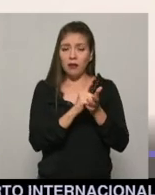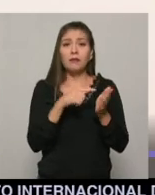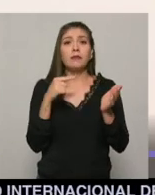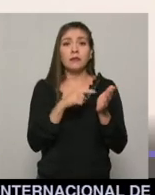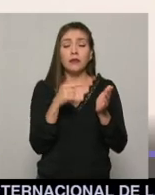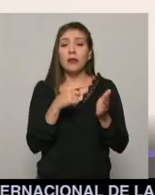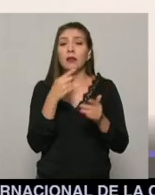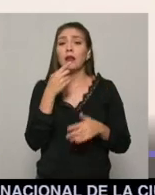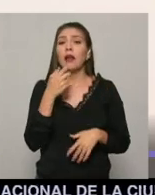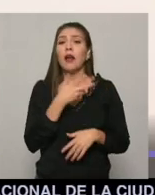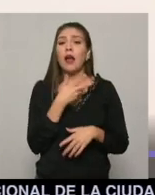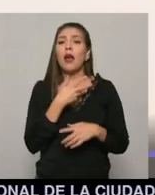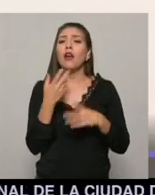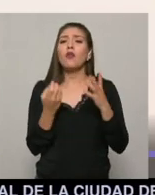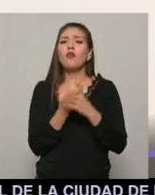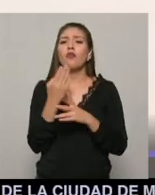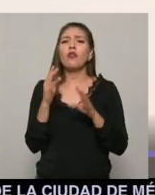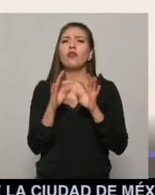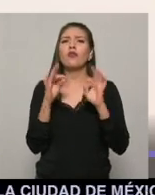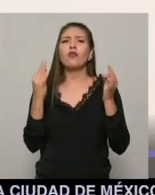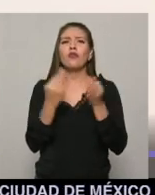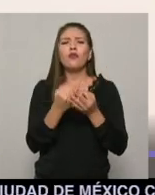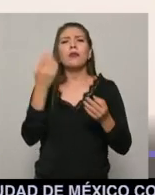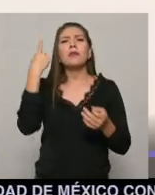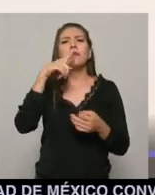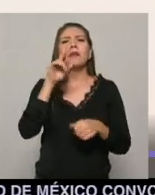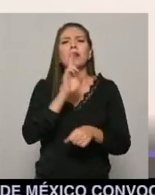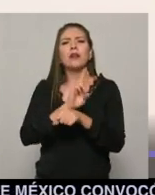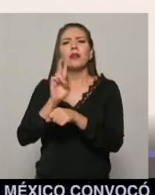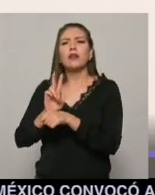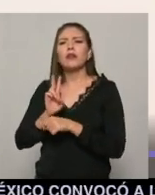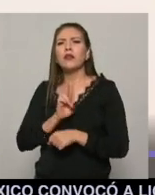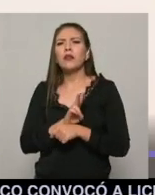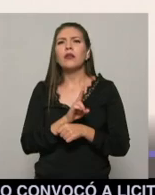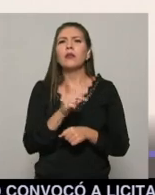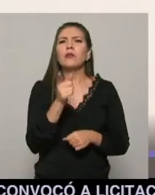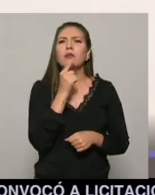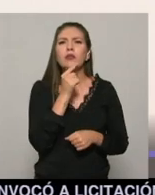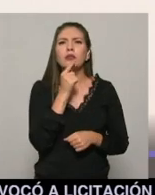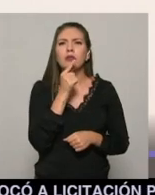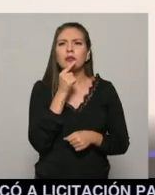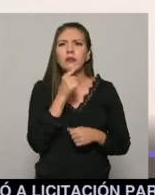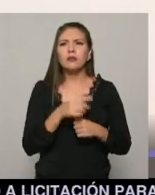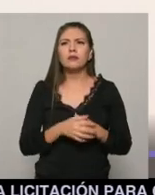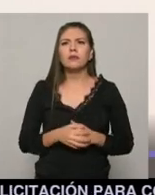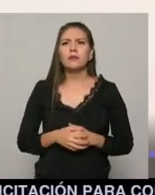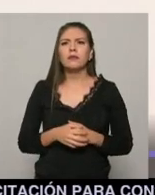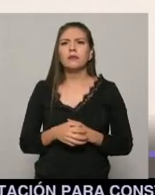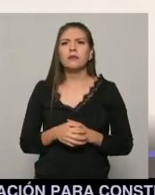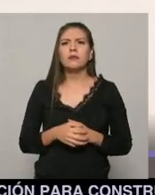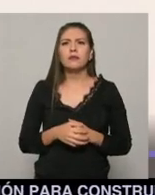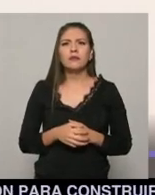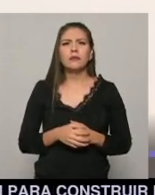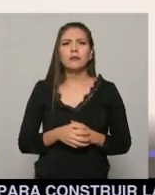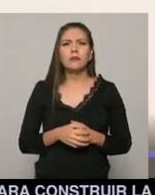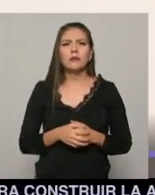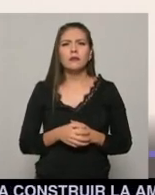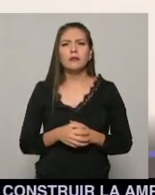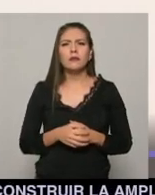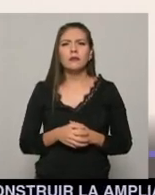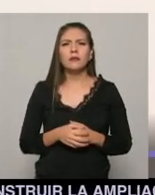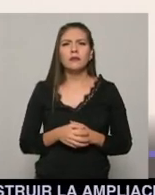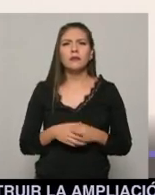por ejemplo, nuevos mecanismos, entre comillas, para la supervisión de la conducta policial. Se establece desde luego el Consejo de Honor y Justicia como un